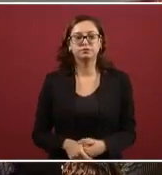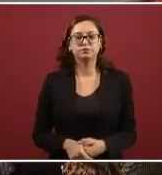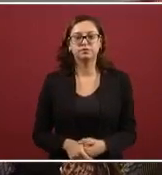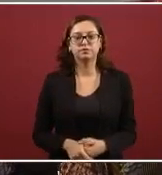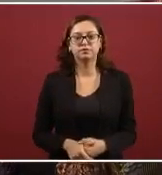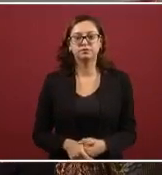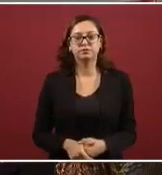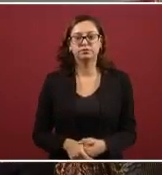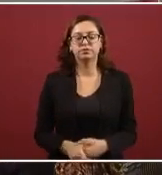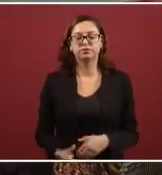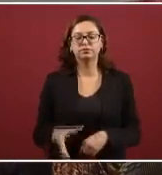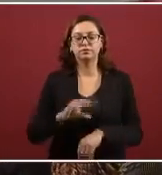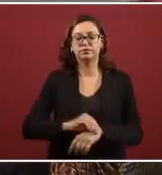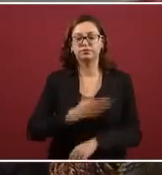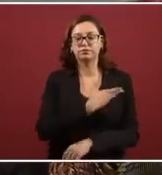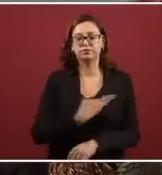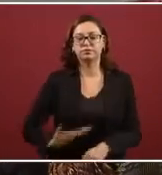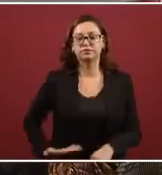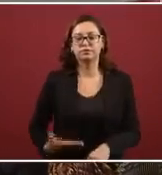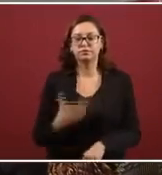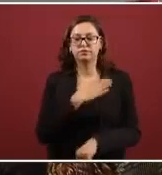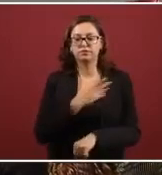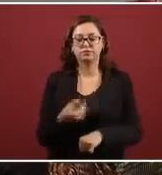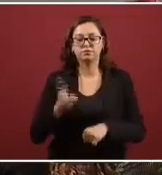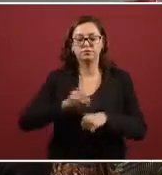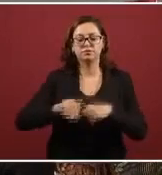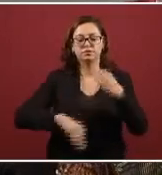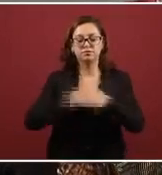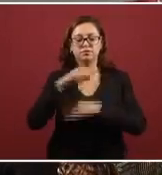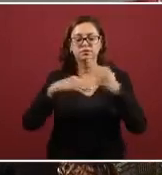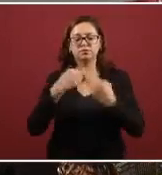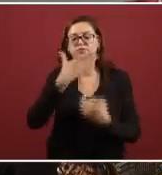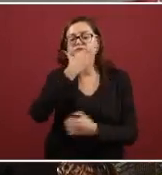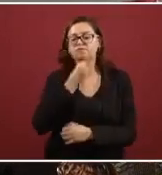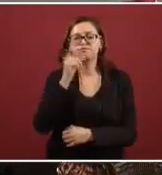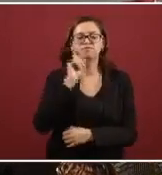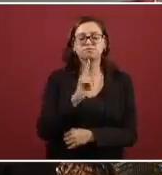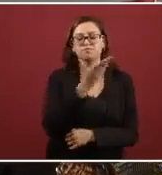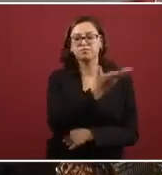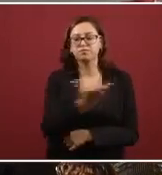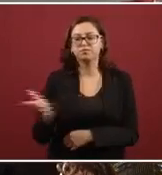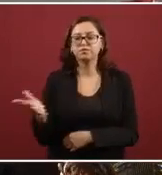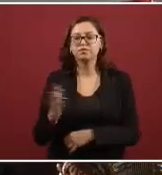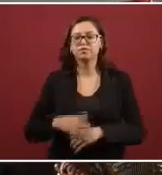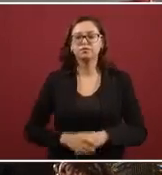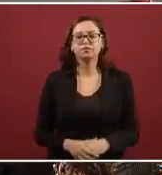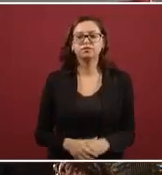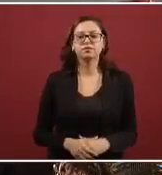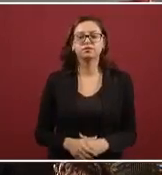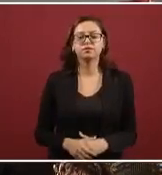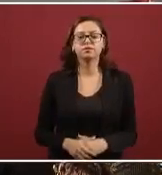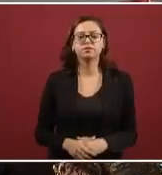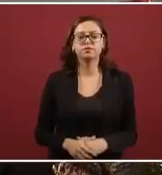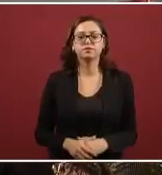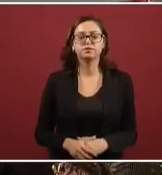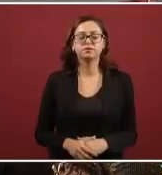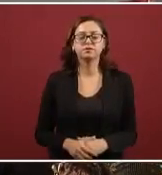Con su permiso, presidente, muy buenos días a todas y a todos. Hace ya algunos